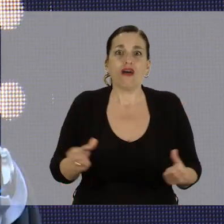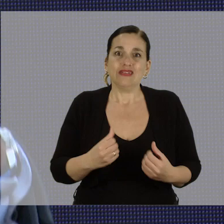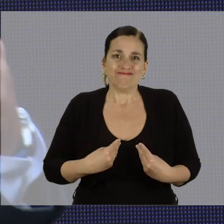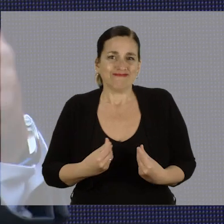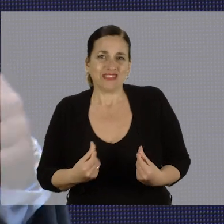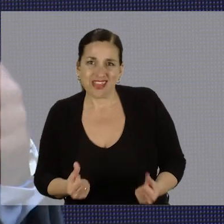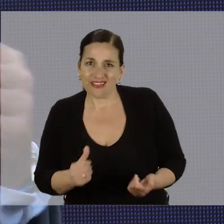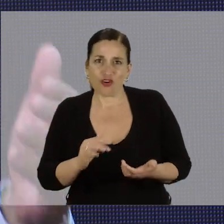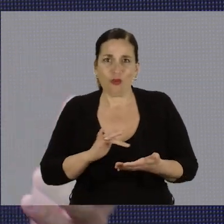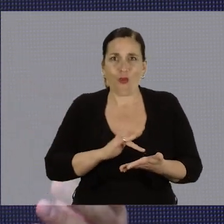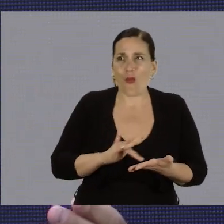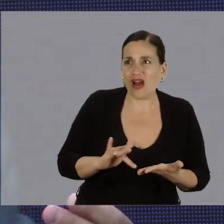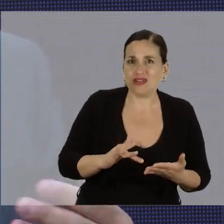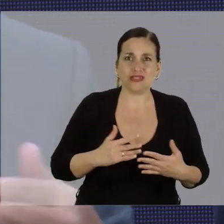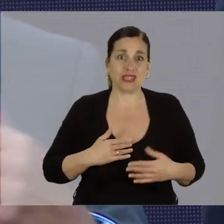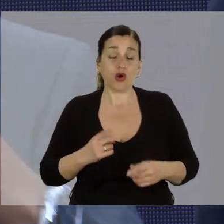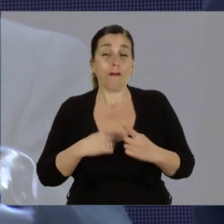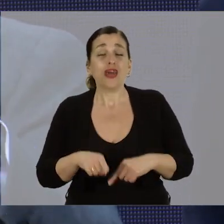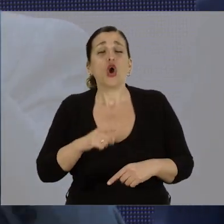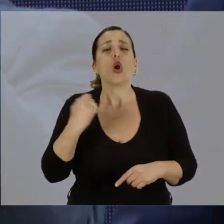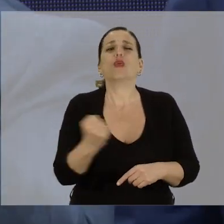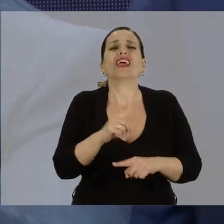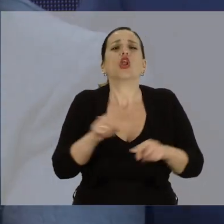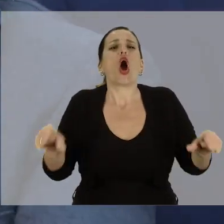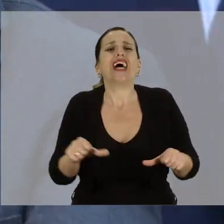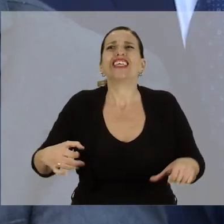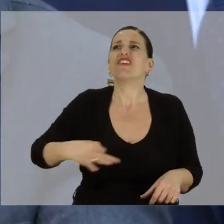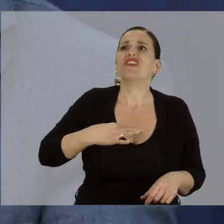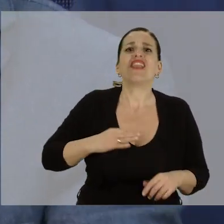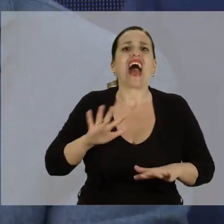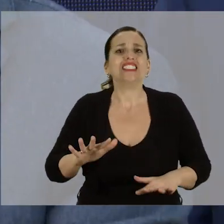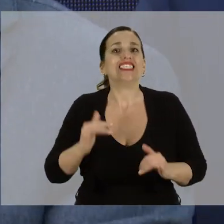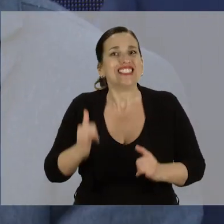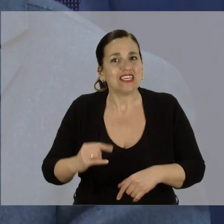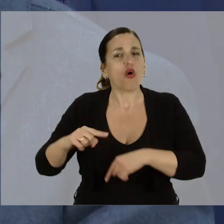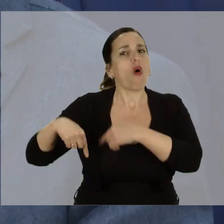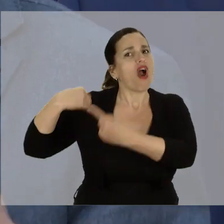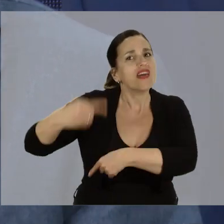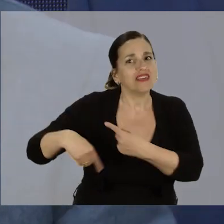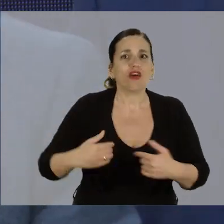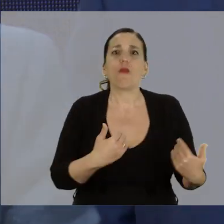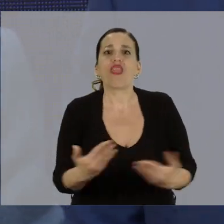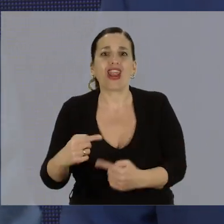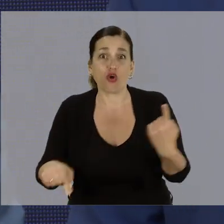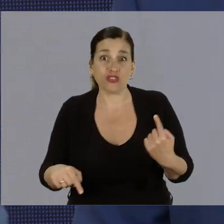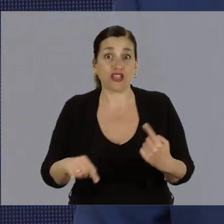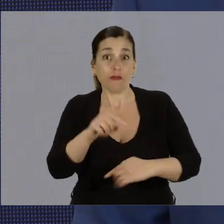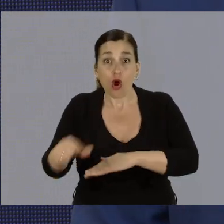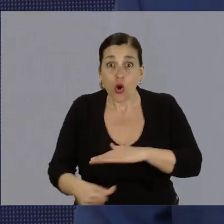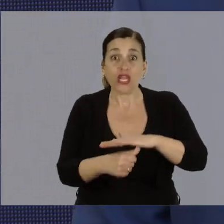es no solo lo que hizo en la vida, sino lo que dejás. Y nosotros, como dirigentes